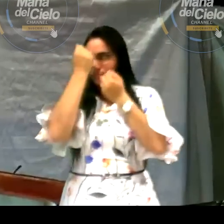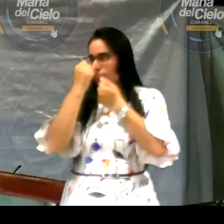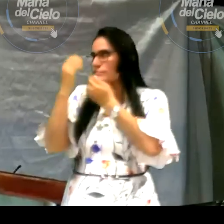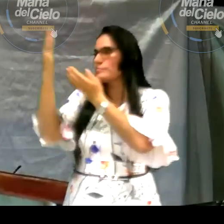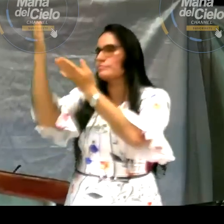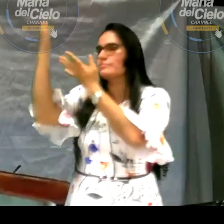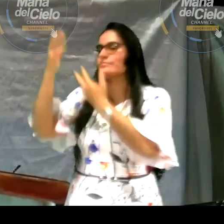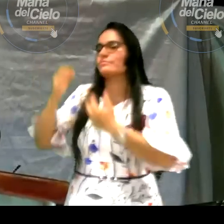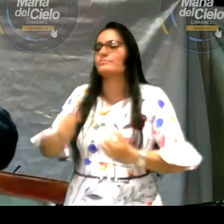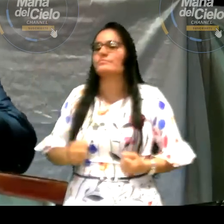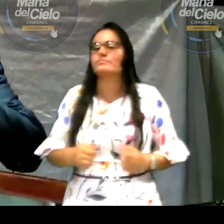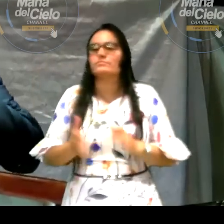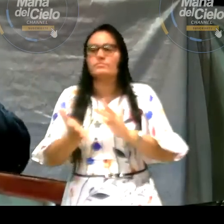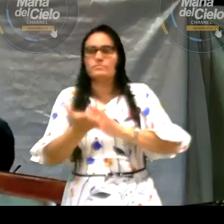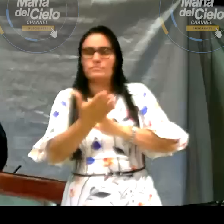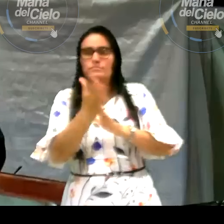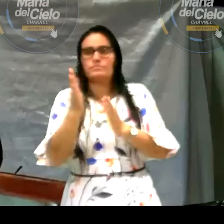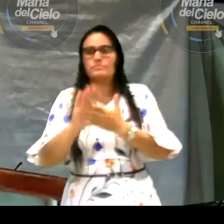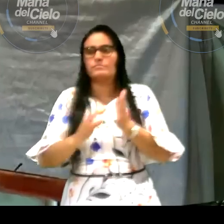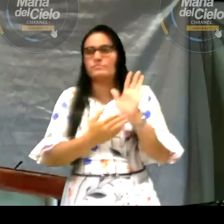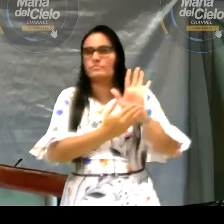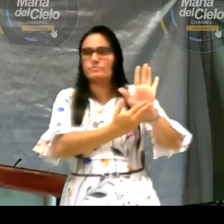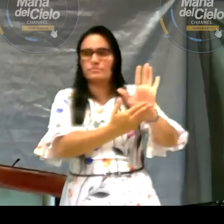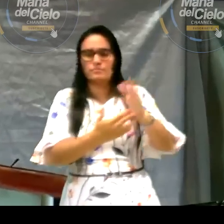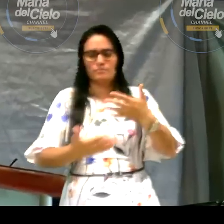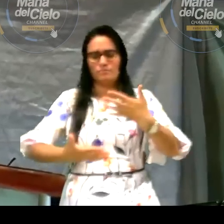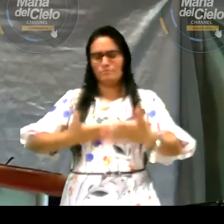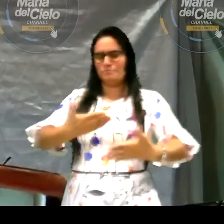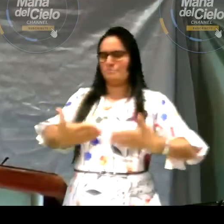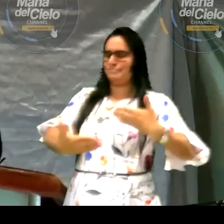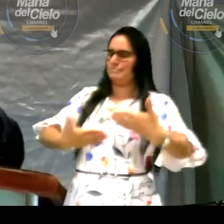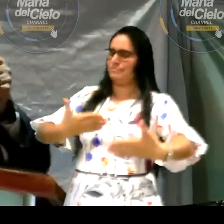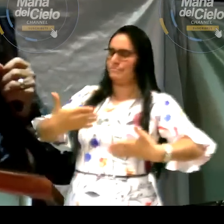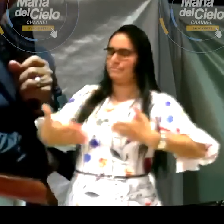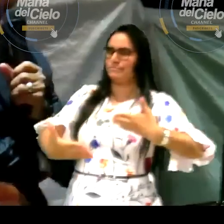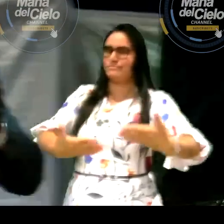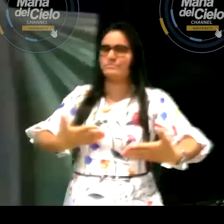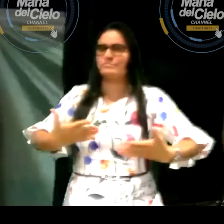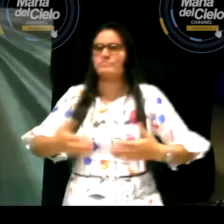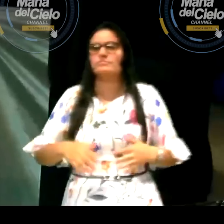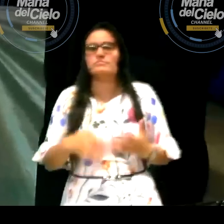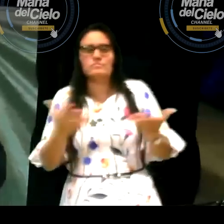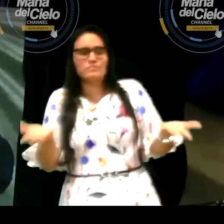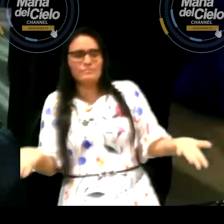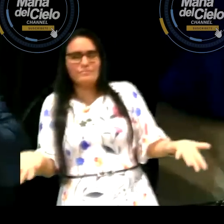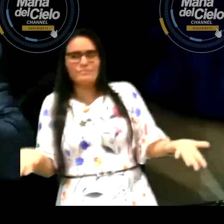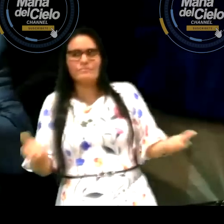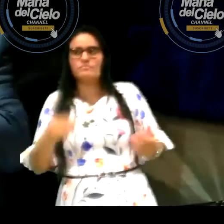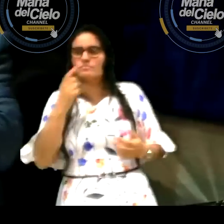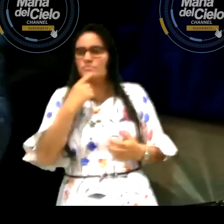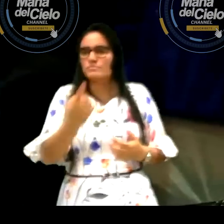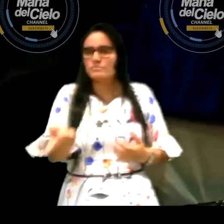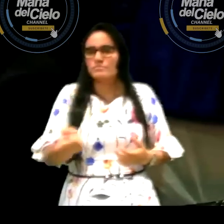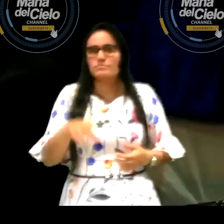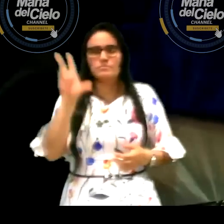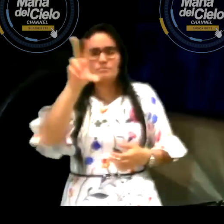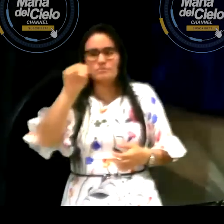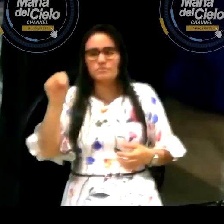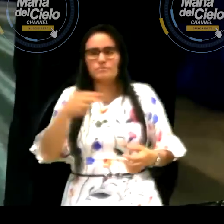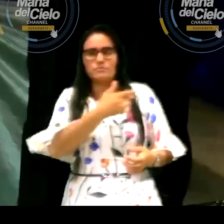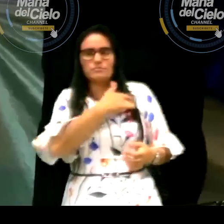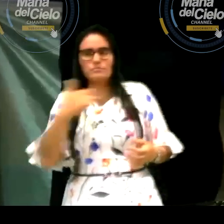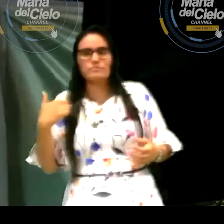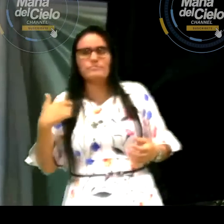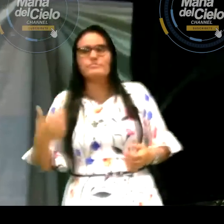presentó, y el médico dijo: esto es imposible. Señora, lo que usted tenía no lo cura nadie. Pero la señora le dijo: